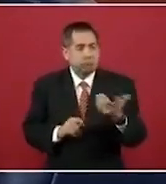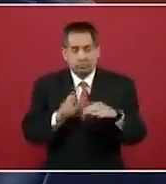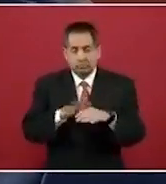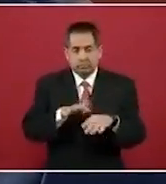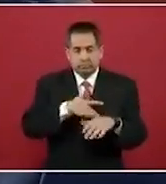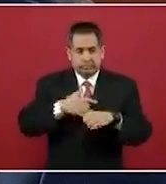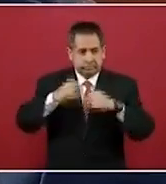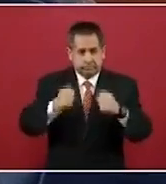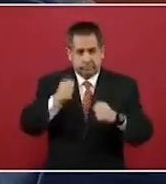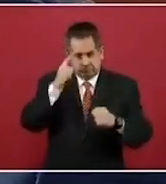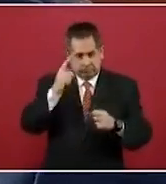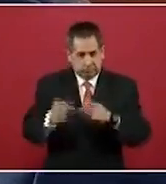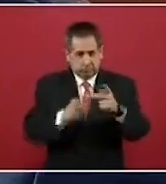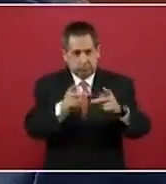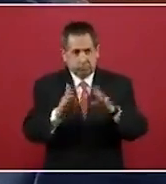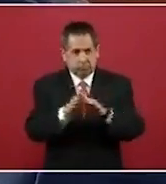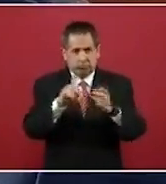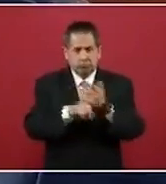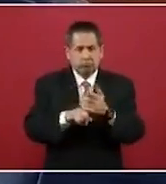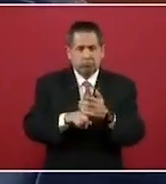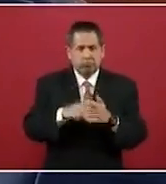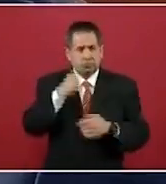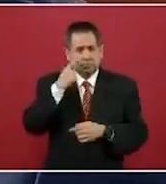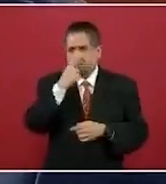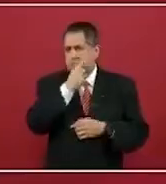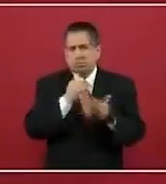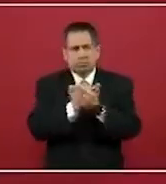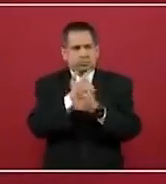más adecuado es el método democrático,